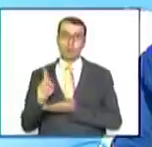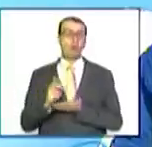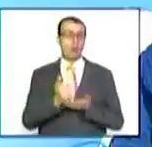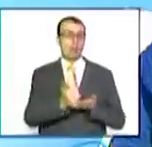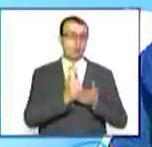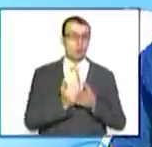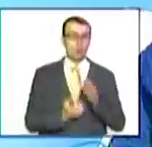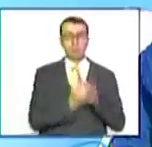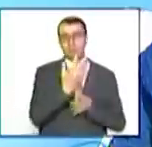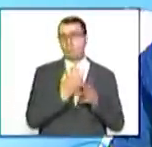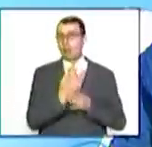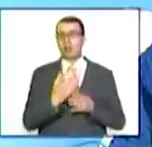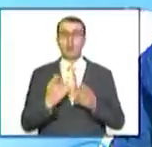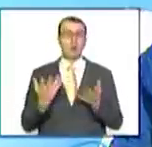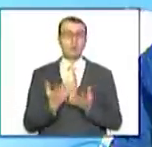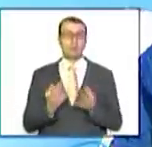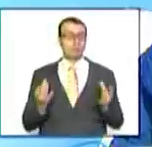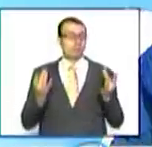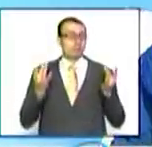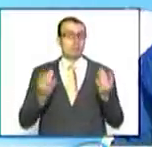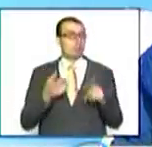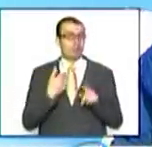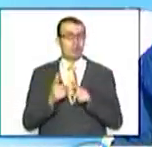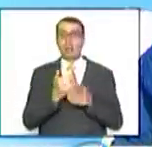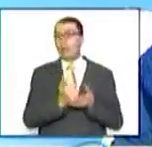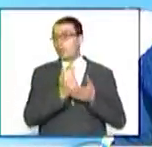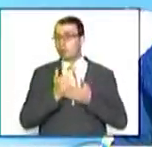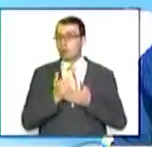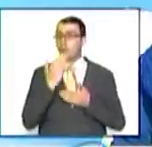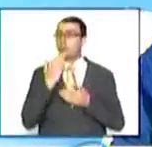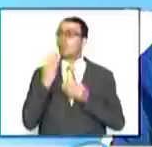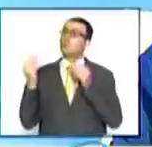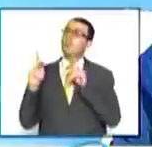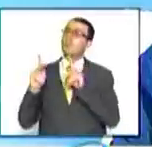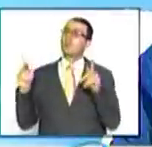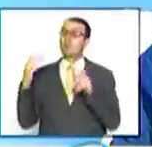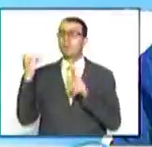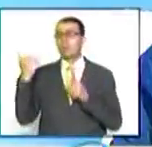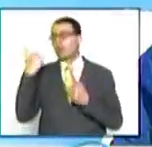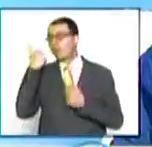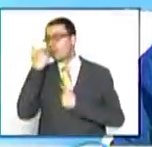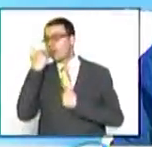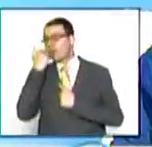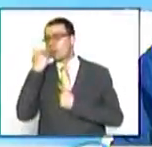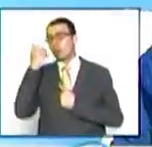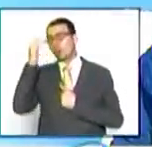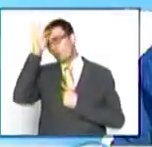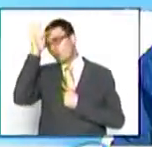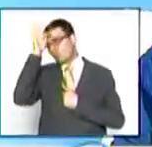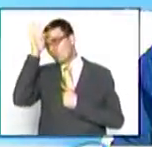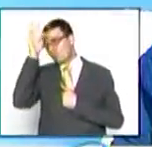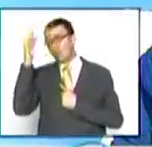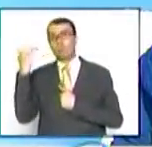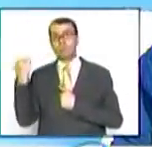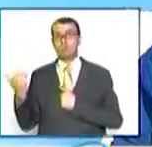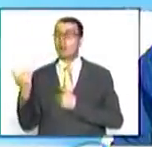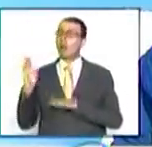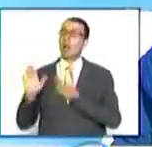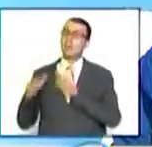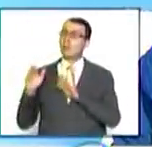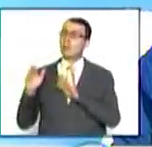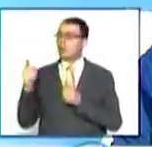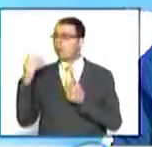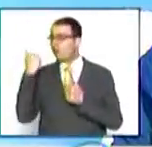atención de ver personas que salen de muchas entidades de salud formulándole el manejo de un cáncer hasta con